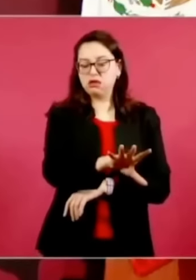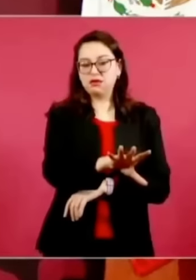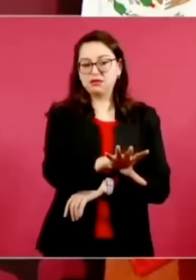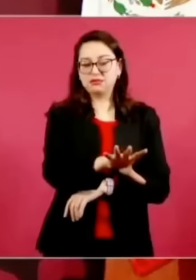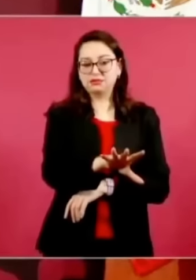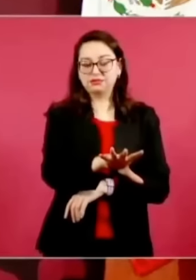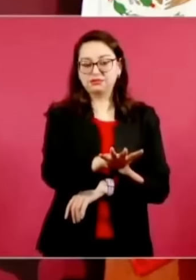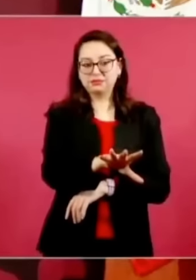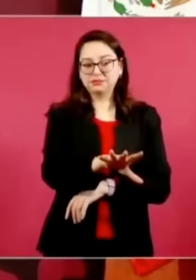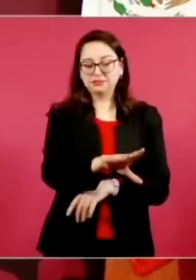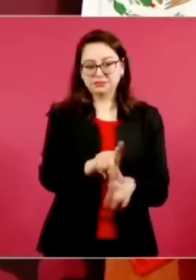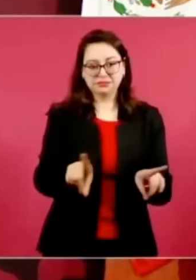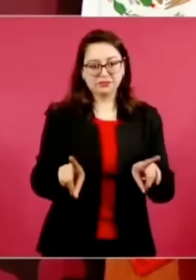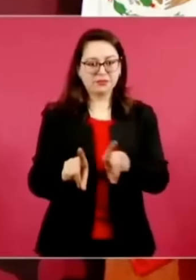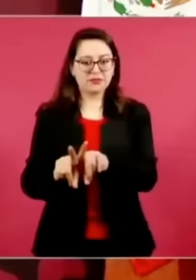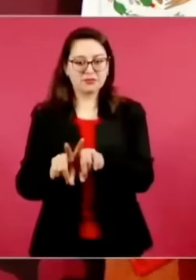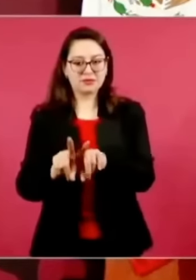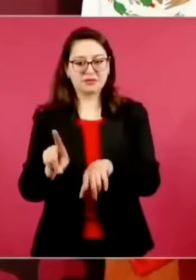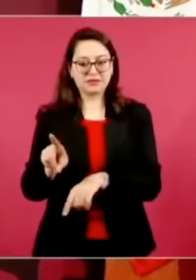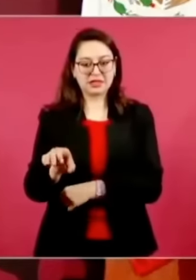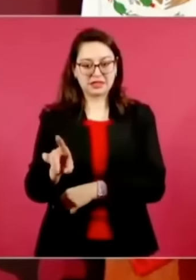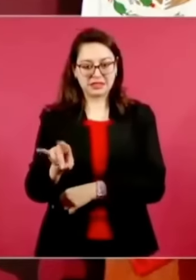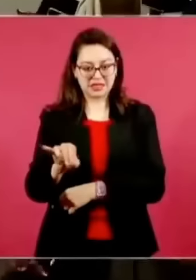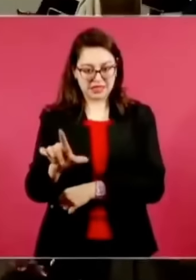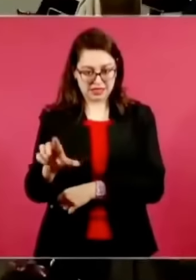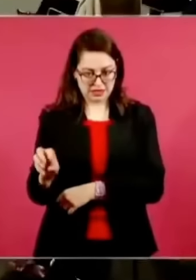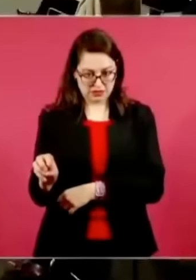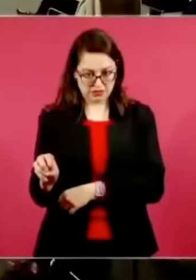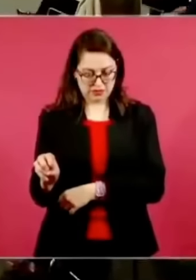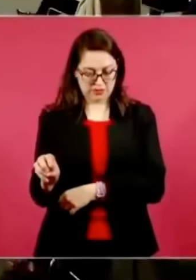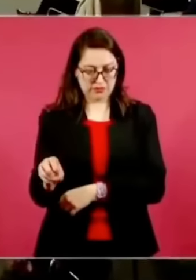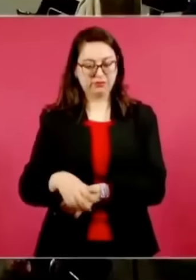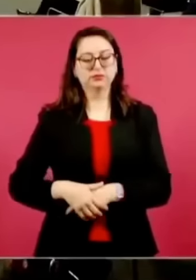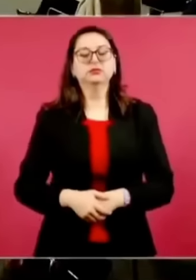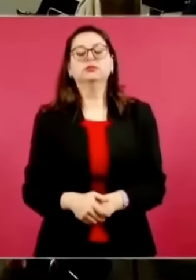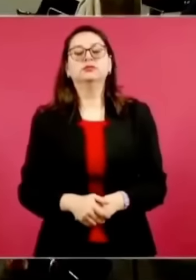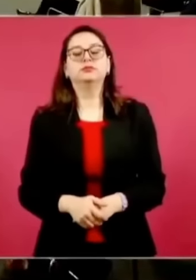Salinas tenía un método,